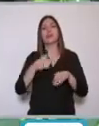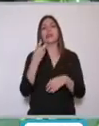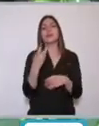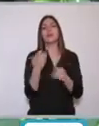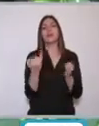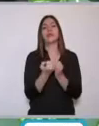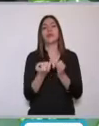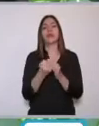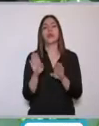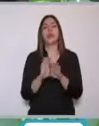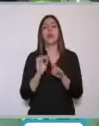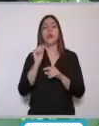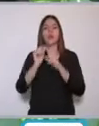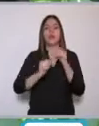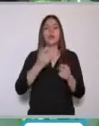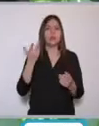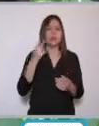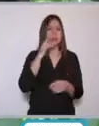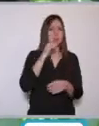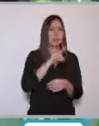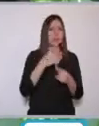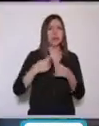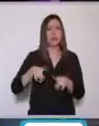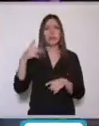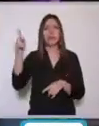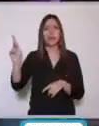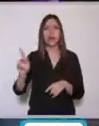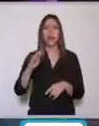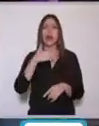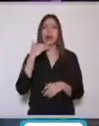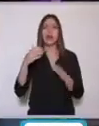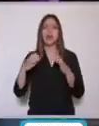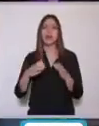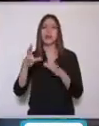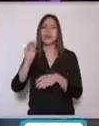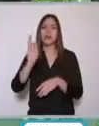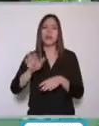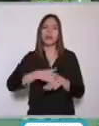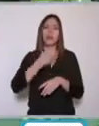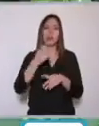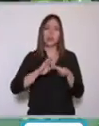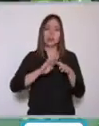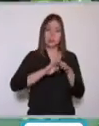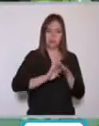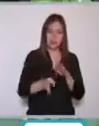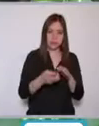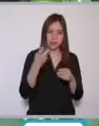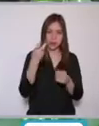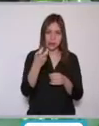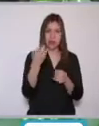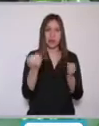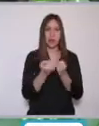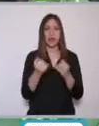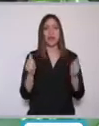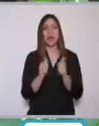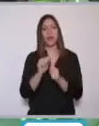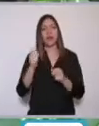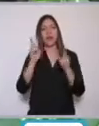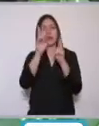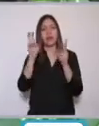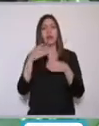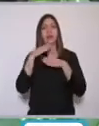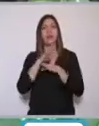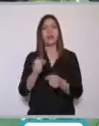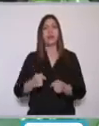también pues, la percepción que se tiene de ellos por parte del pueblo alemán. Ese es un tema de la migración y que va de la mano con el tema de la seguridad, que es el